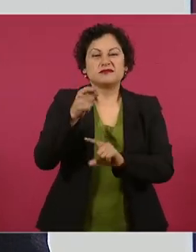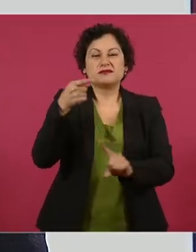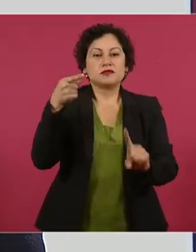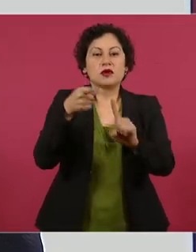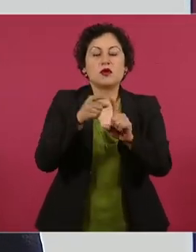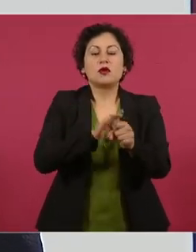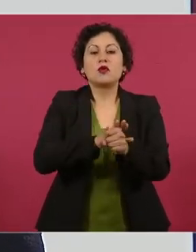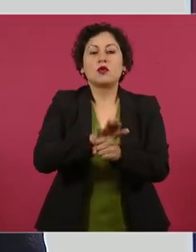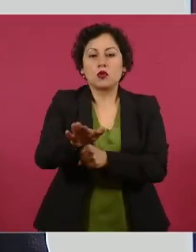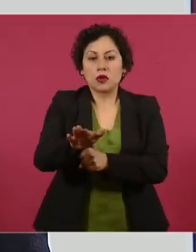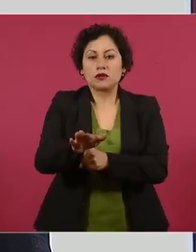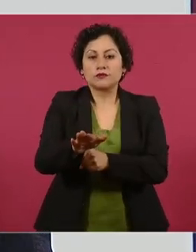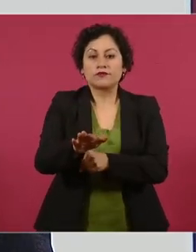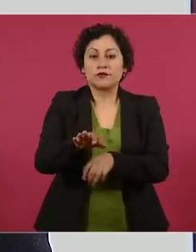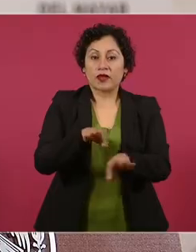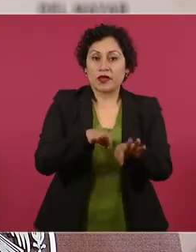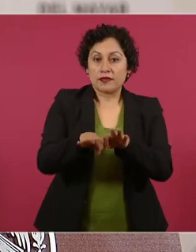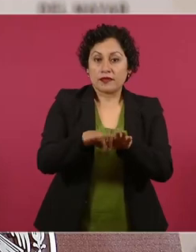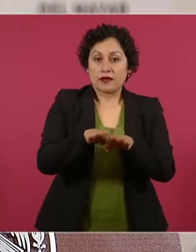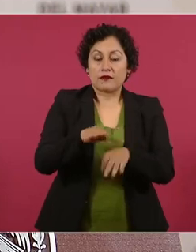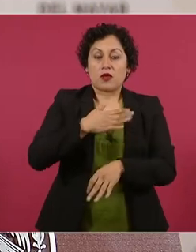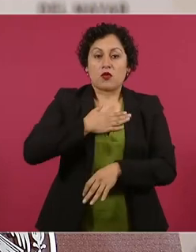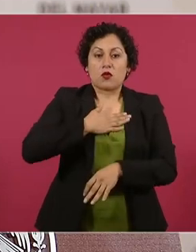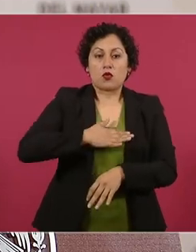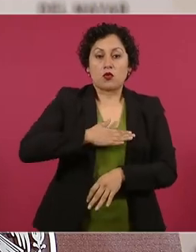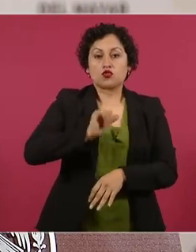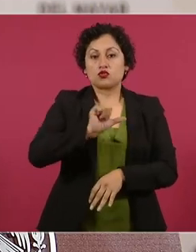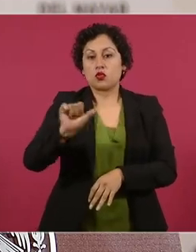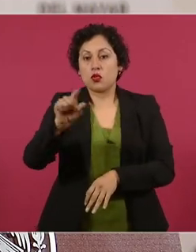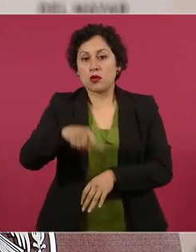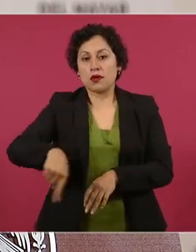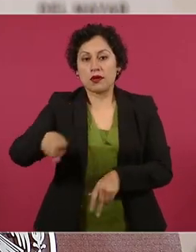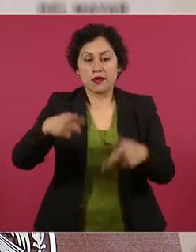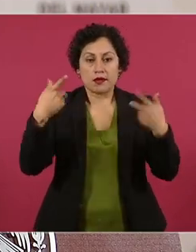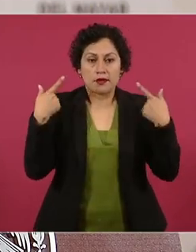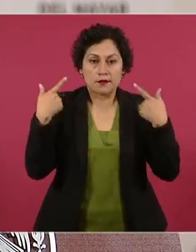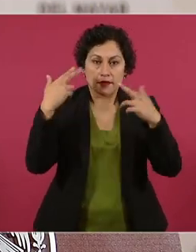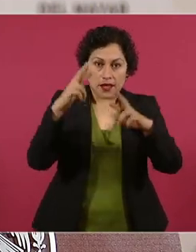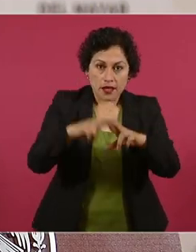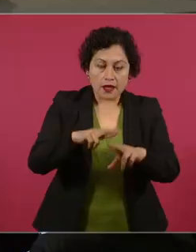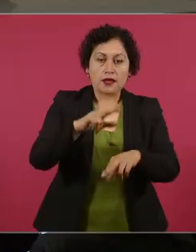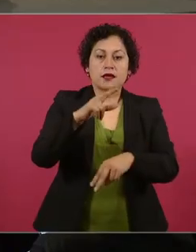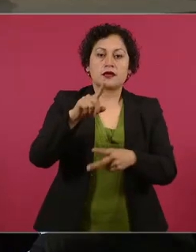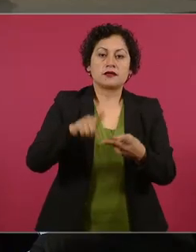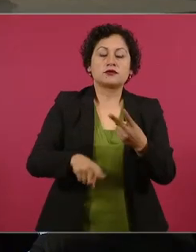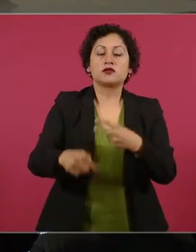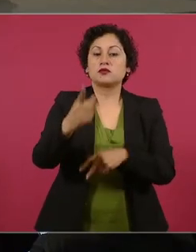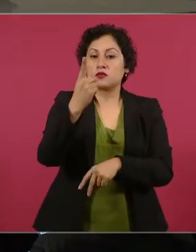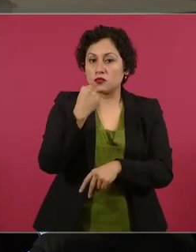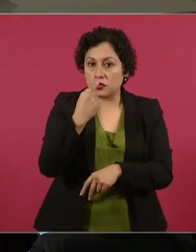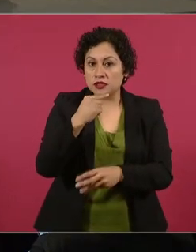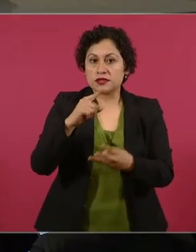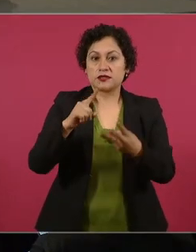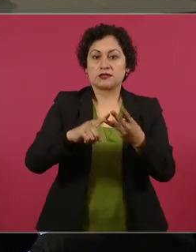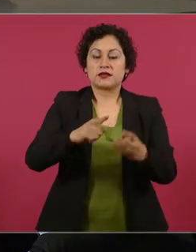garantizar los salarios justos para maestras, maestros, policías y miembros de la Guardia Nacional, integrantes de